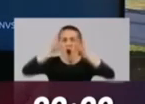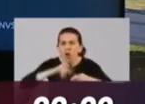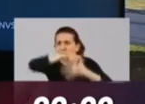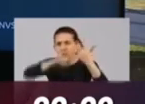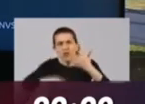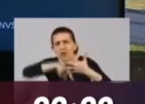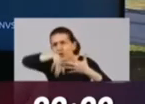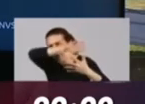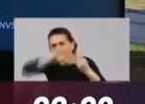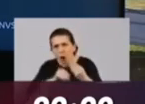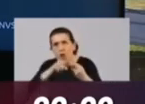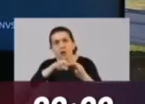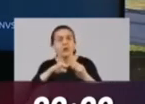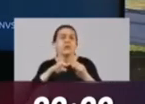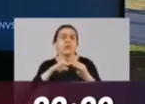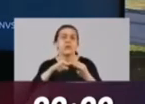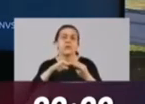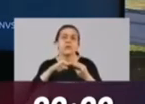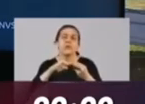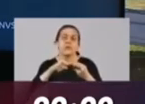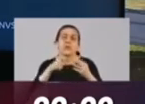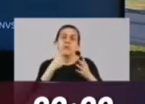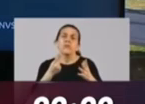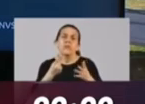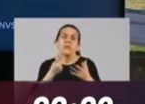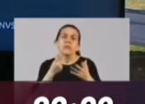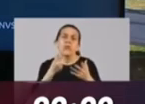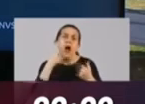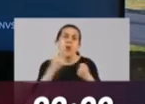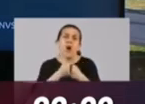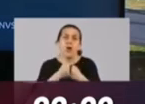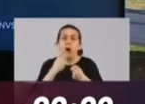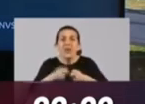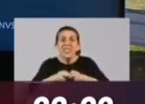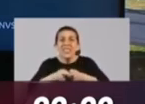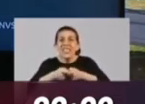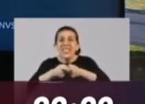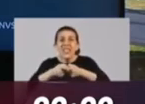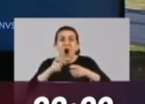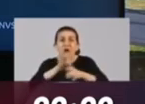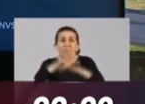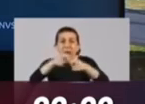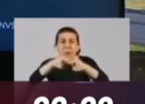Todos atribuyeron el aumento de contagios a la mayor circulación.